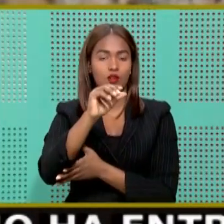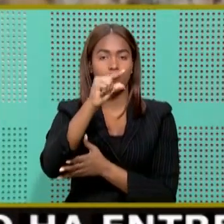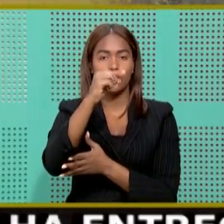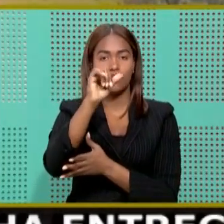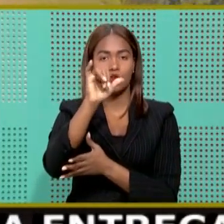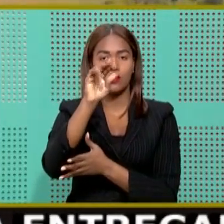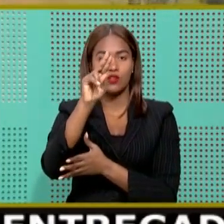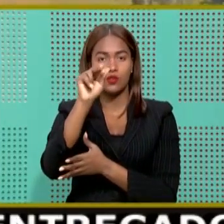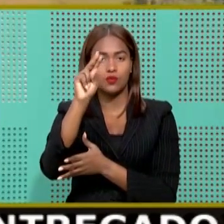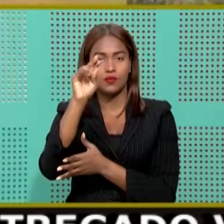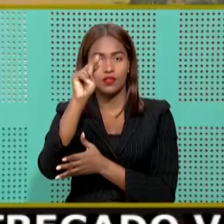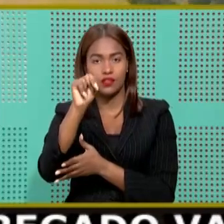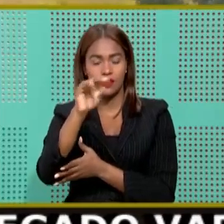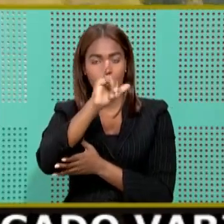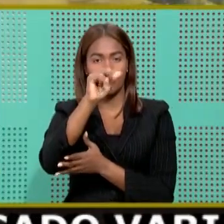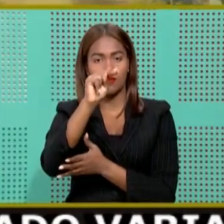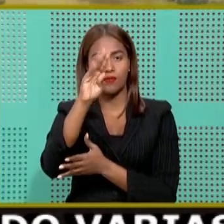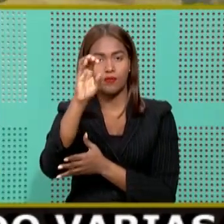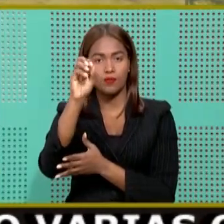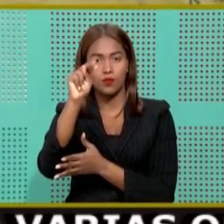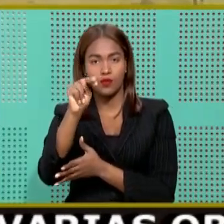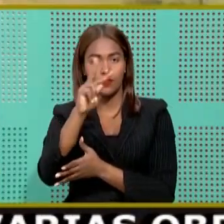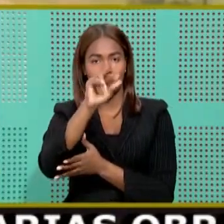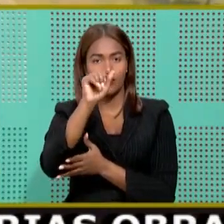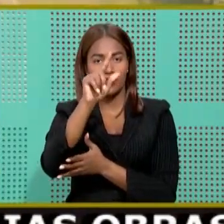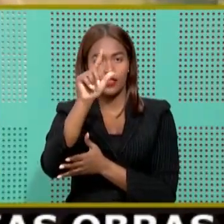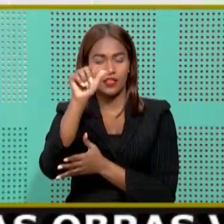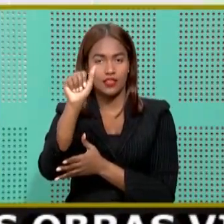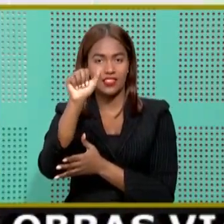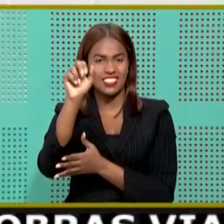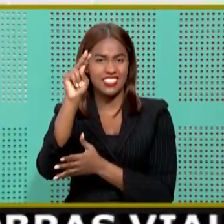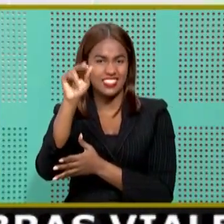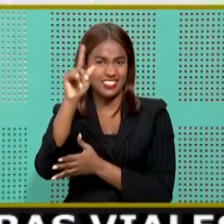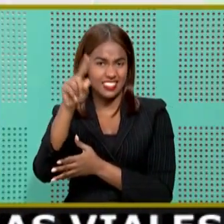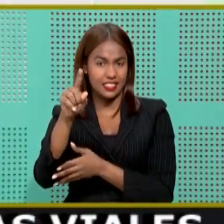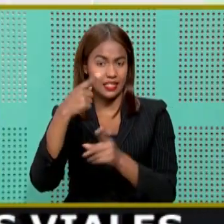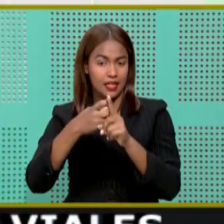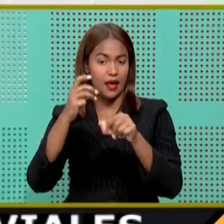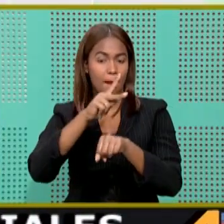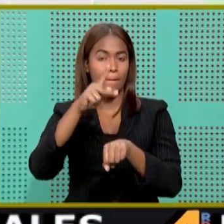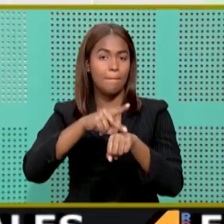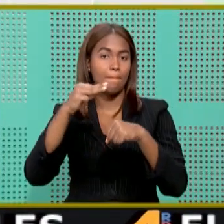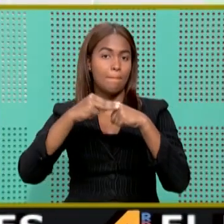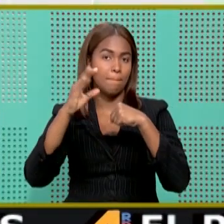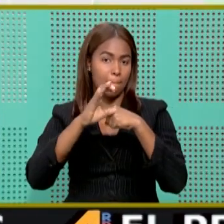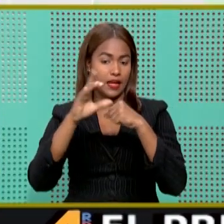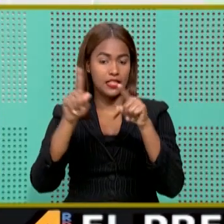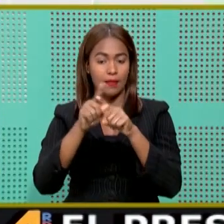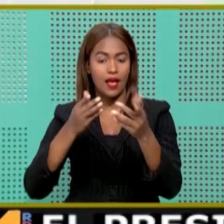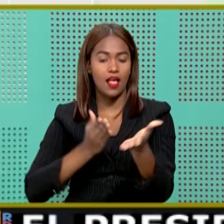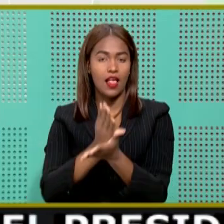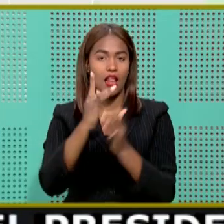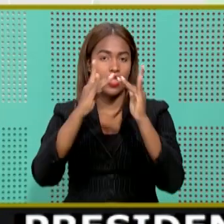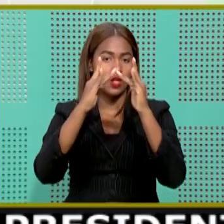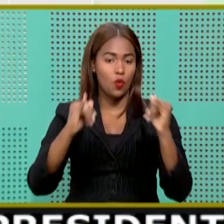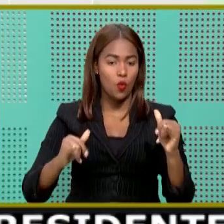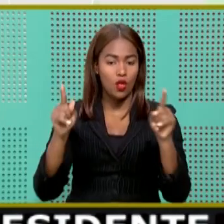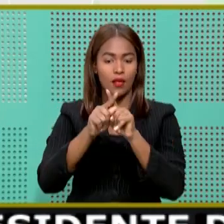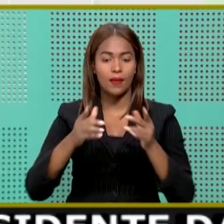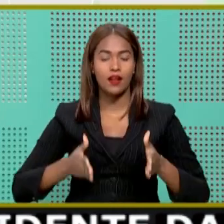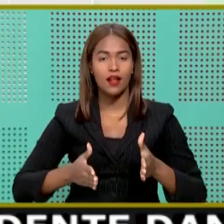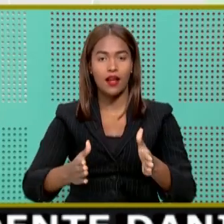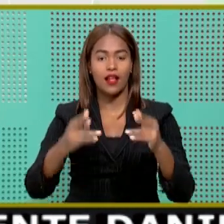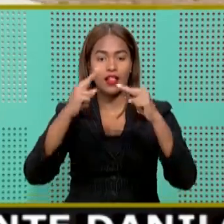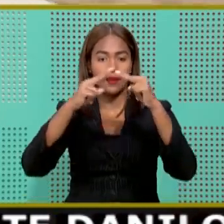Guayubín, Juan Gómez, Villa Cinda, en la provincia de Montecristi. Asimismo, la entrada de Higüey y las carreteras Atomayor,